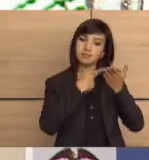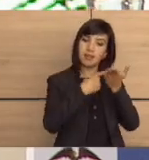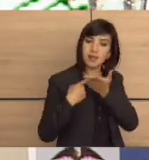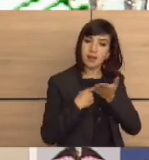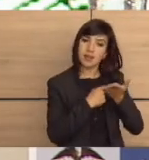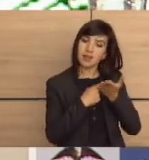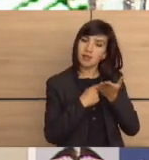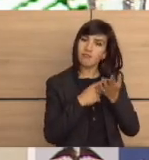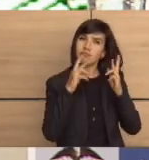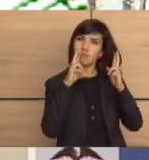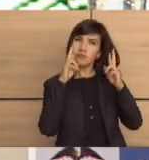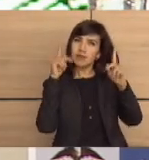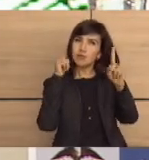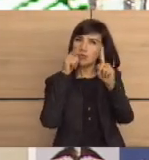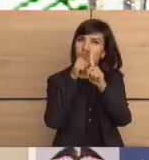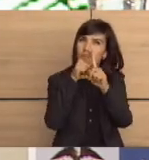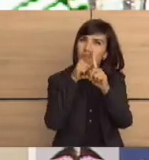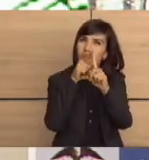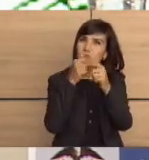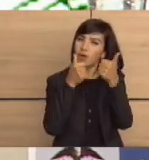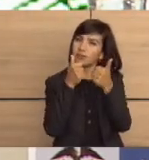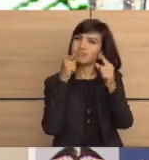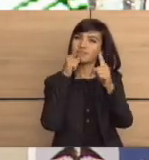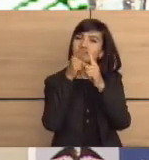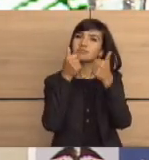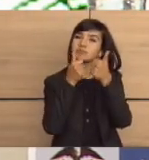es, ya está dicho acá, formar